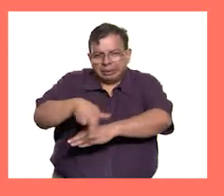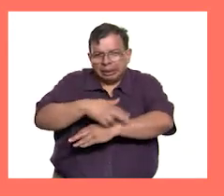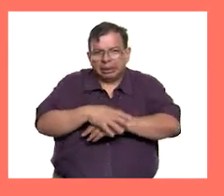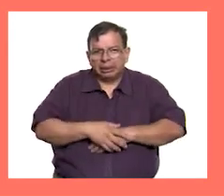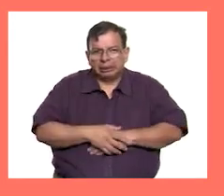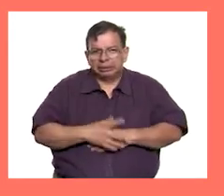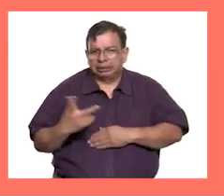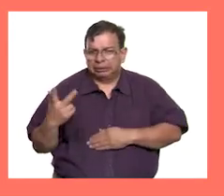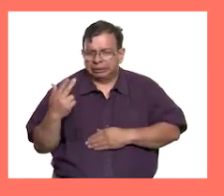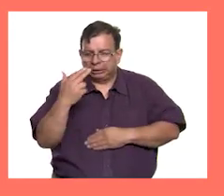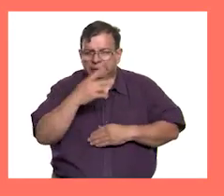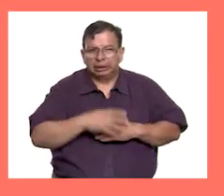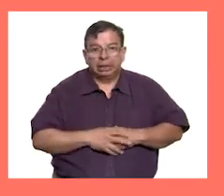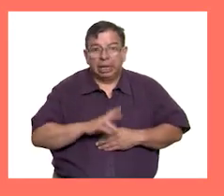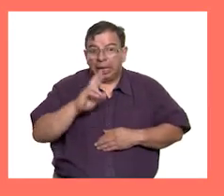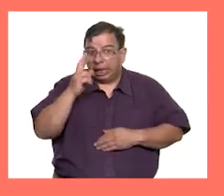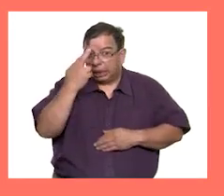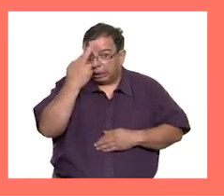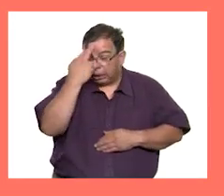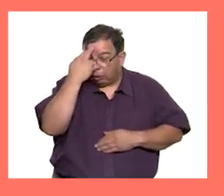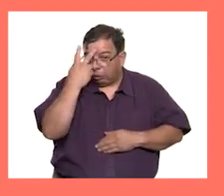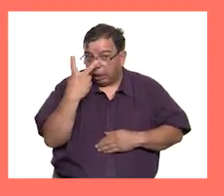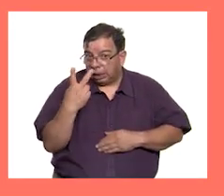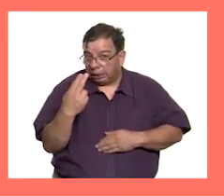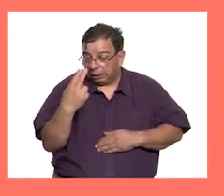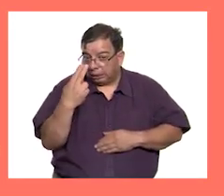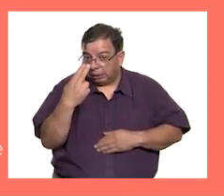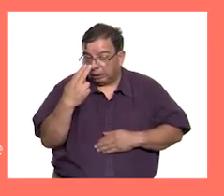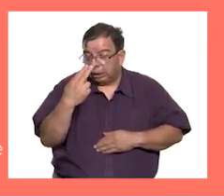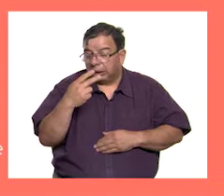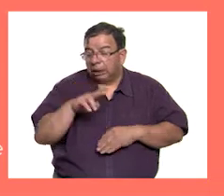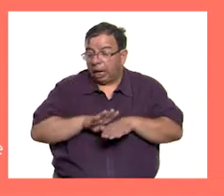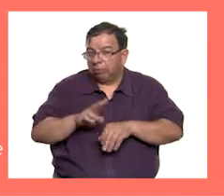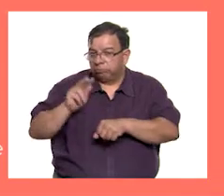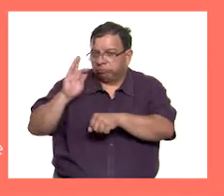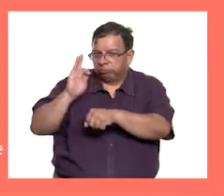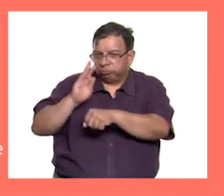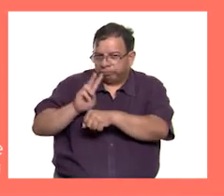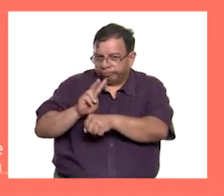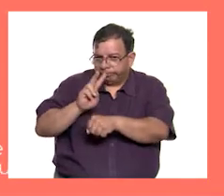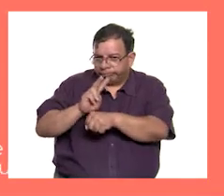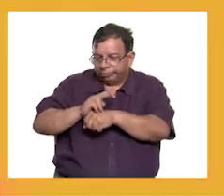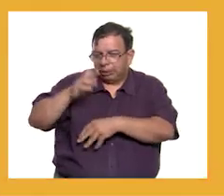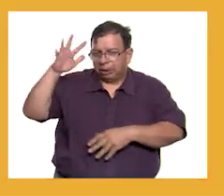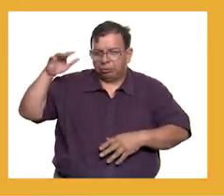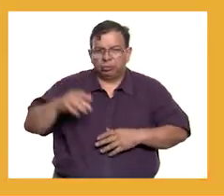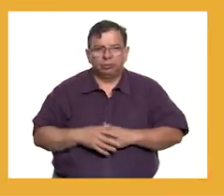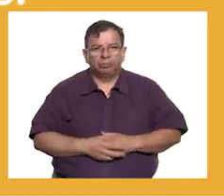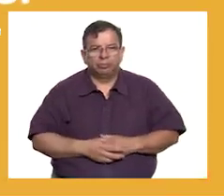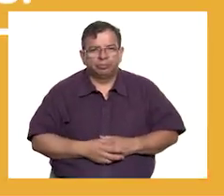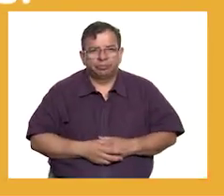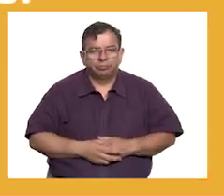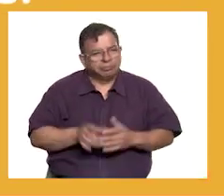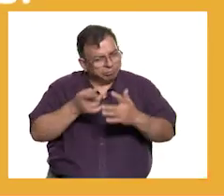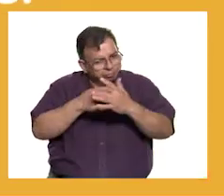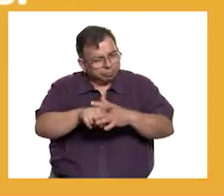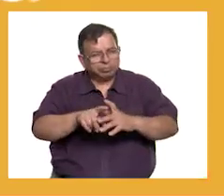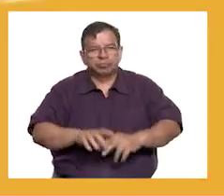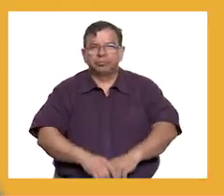y tijeras. Recuerda que la manipulación de estas debe estar supervisada por un adulto.